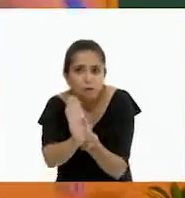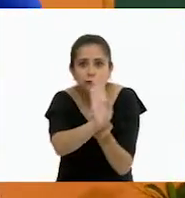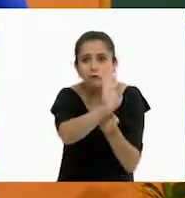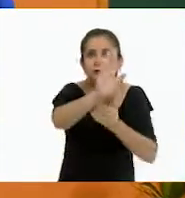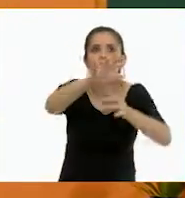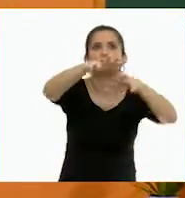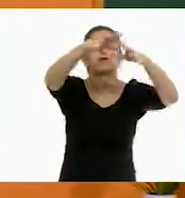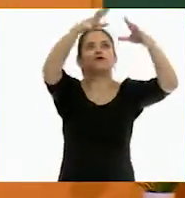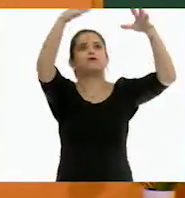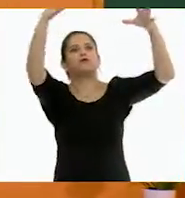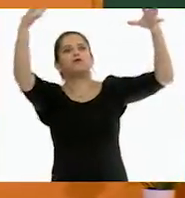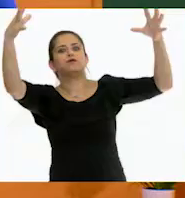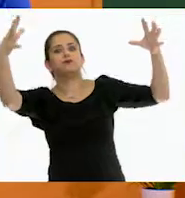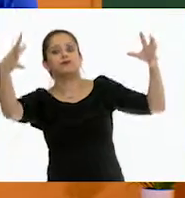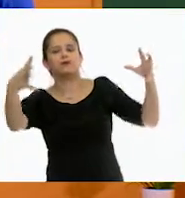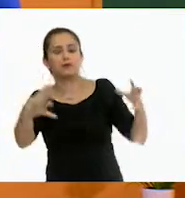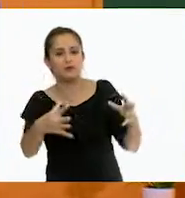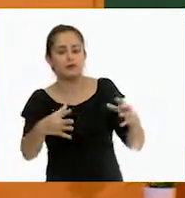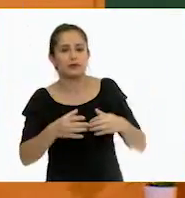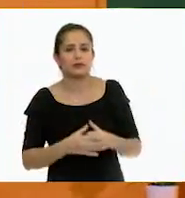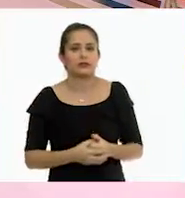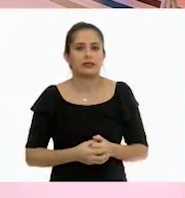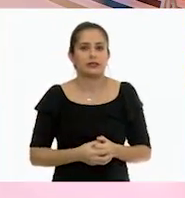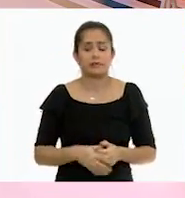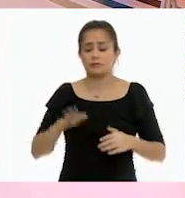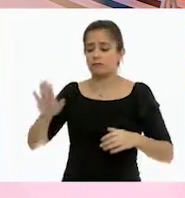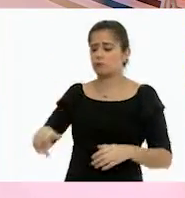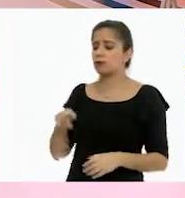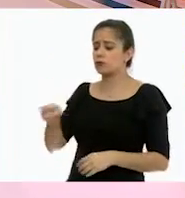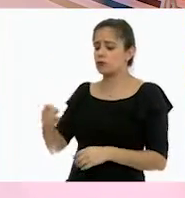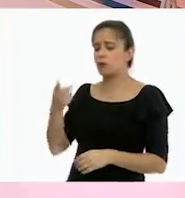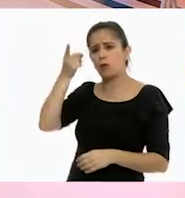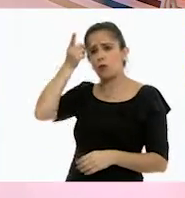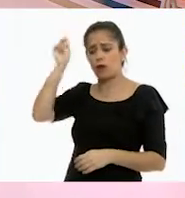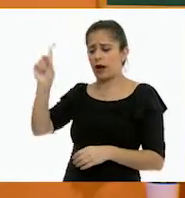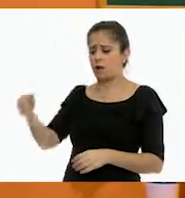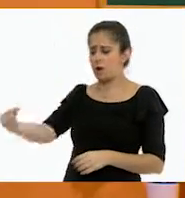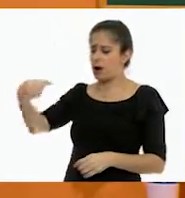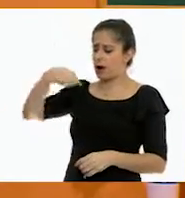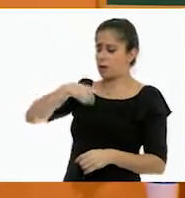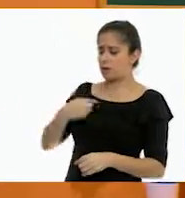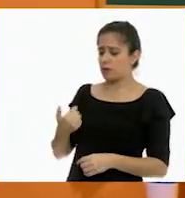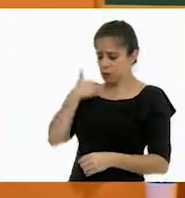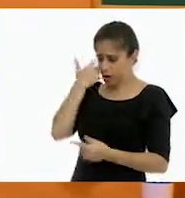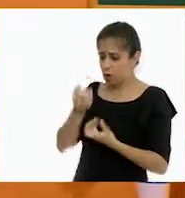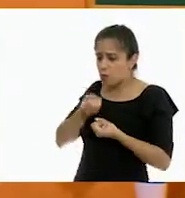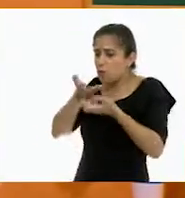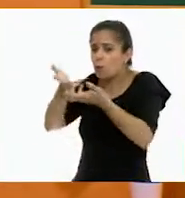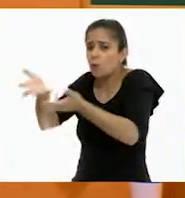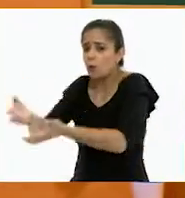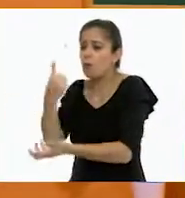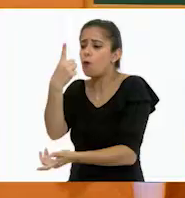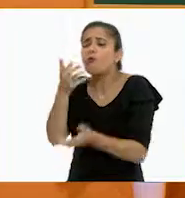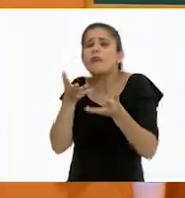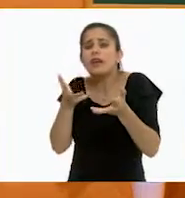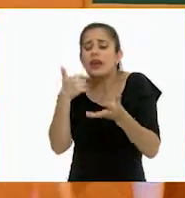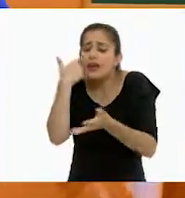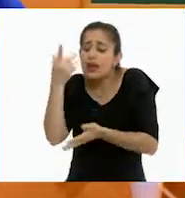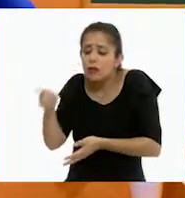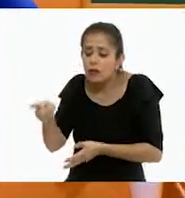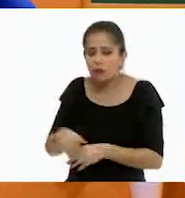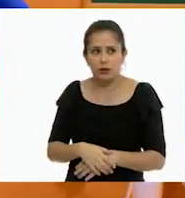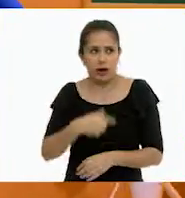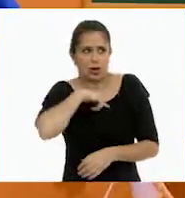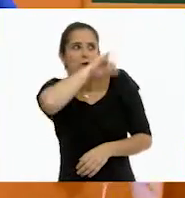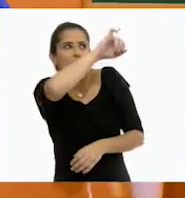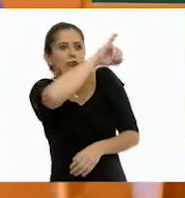enorme, enorme. Y entonces me dijo, amo, ¿quieres que te conceda un deseo? Le dije, claro que sí. ¿Quién no quiere que